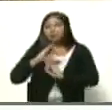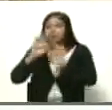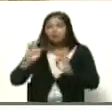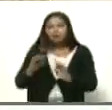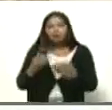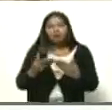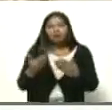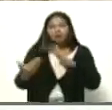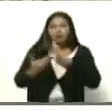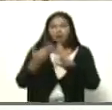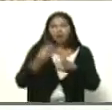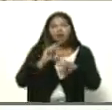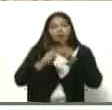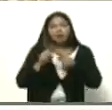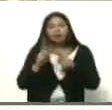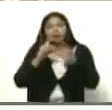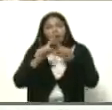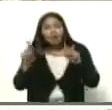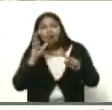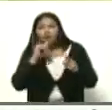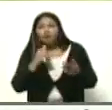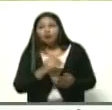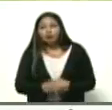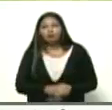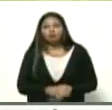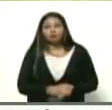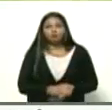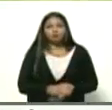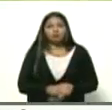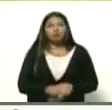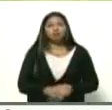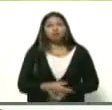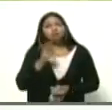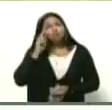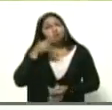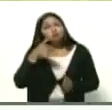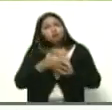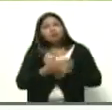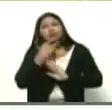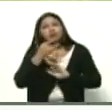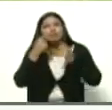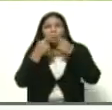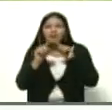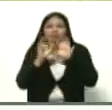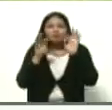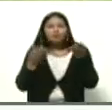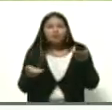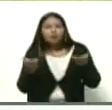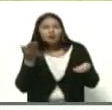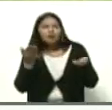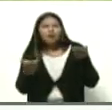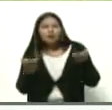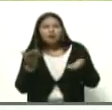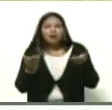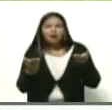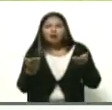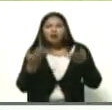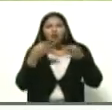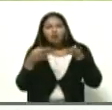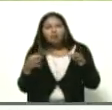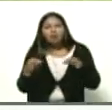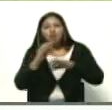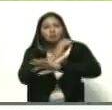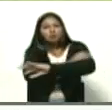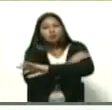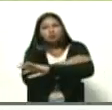algunos hechos que no están aislados. Vamos a escuchar. Mira, yo te diría que hay que distinguir entre el ciudadano común y corriente de